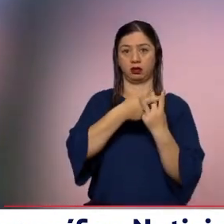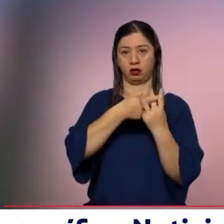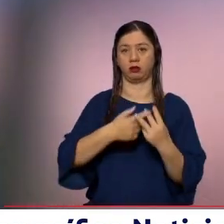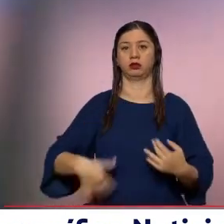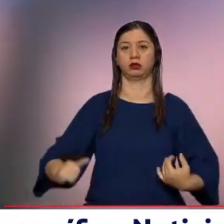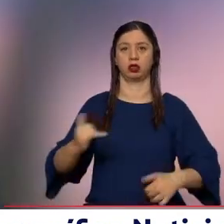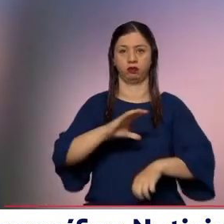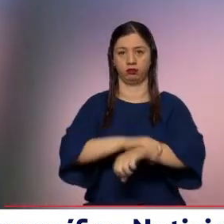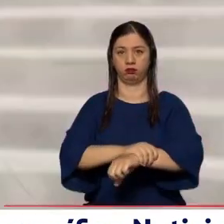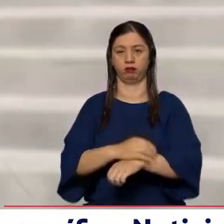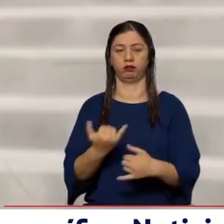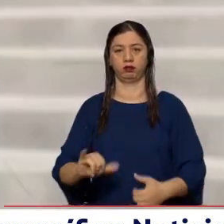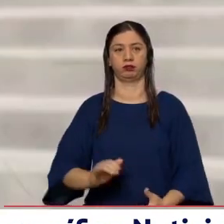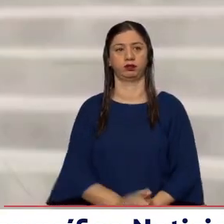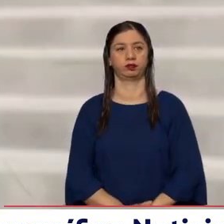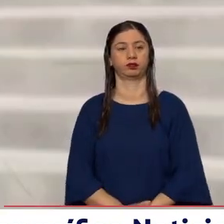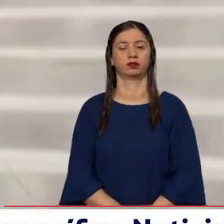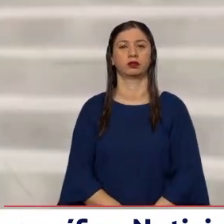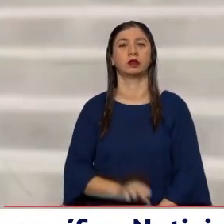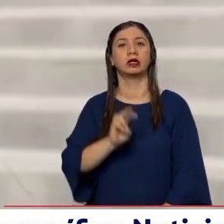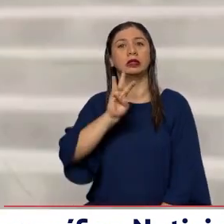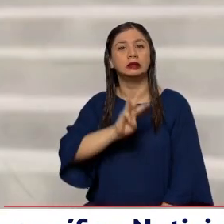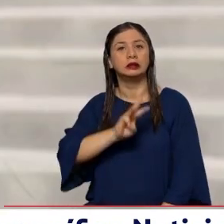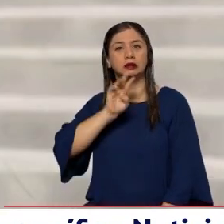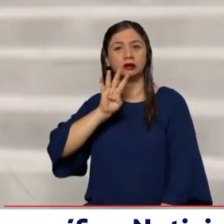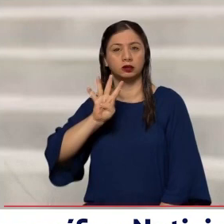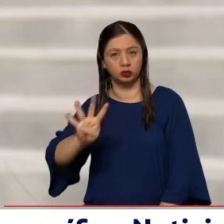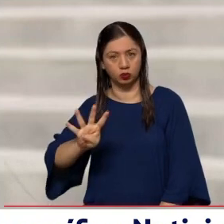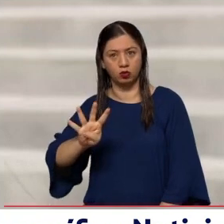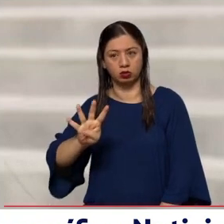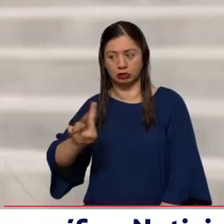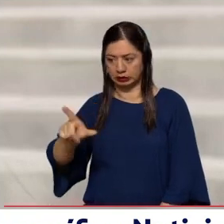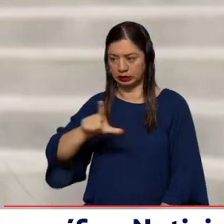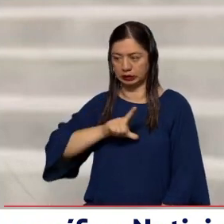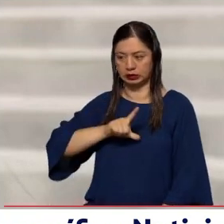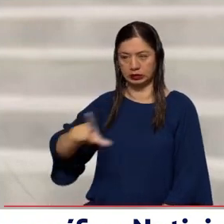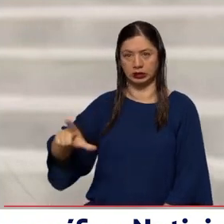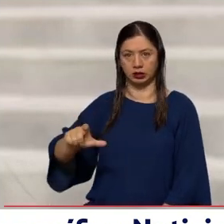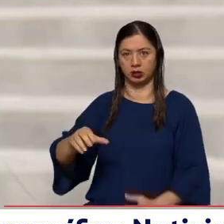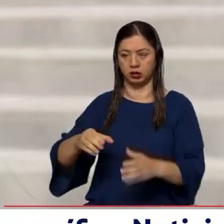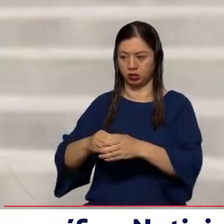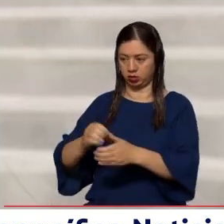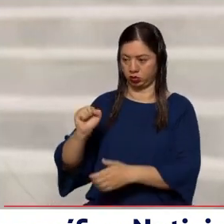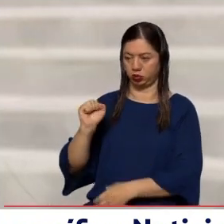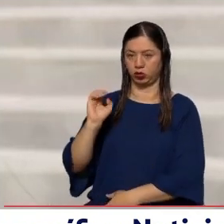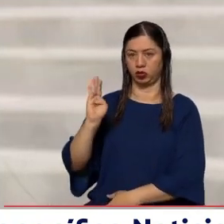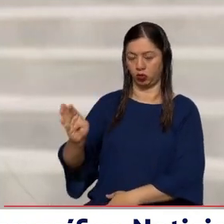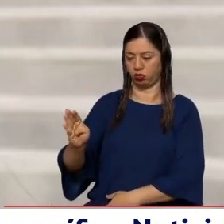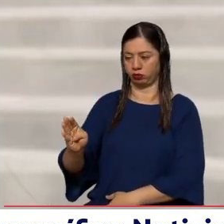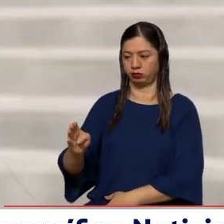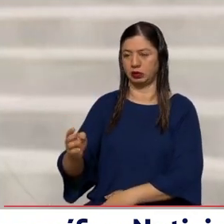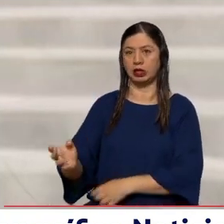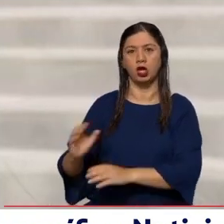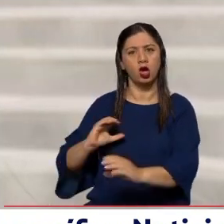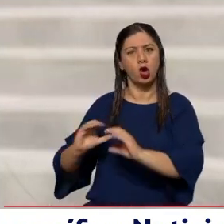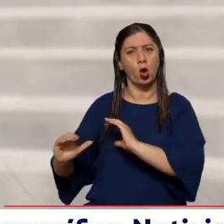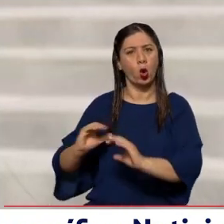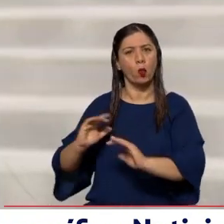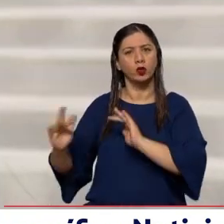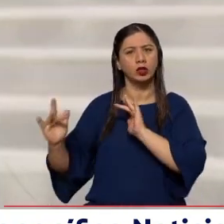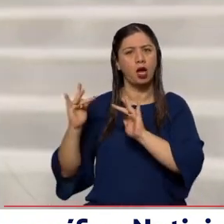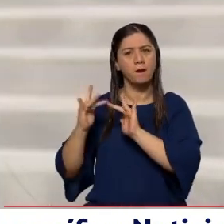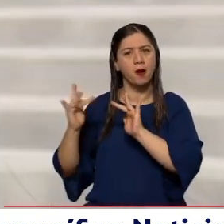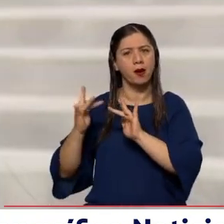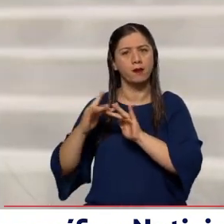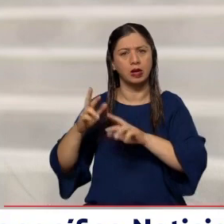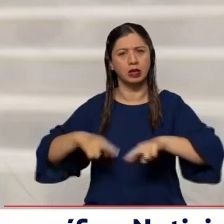fueron capturados. Hemos vinculado a 34 de estos líderes de los clubes y gracias a la efectiva comunicación con esta red